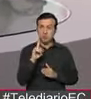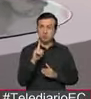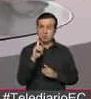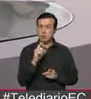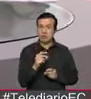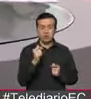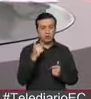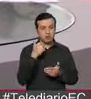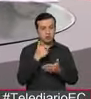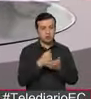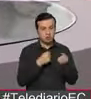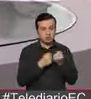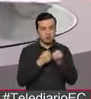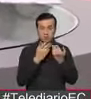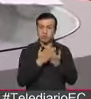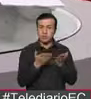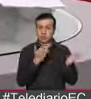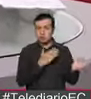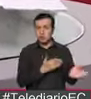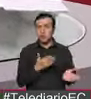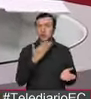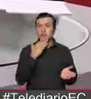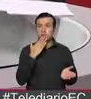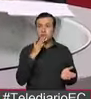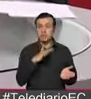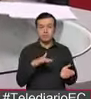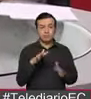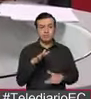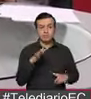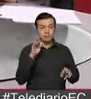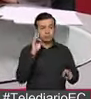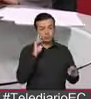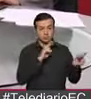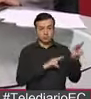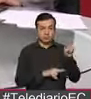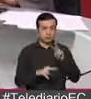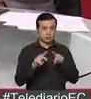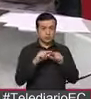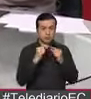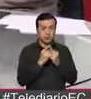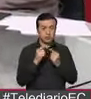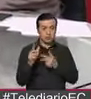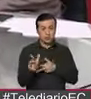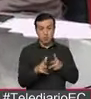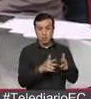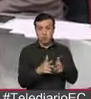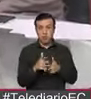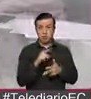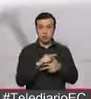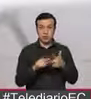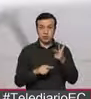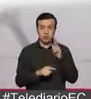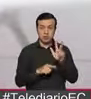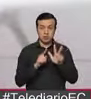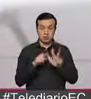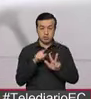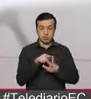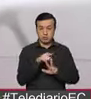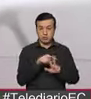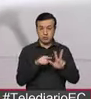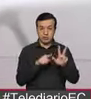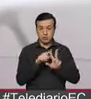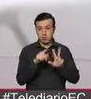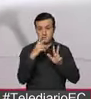poder dar alternativas por donde estaba dirigiéndose el grupo de delincuentes que eran tres personas dos que